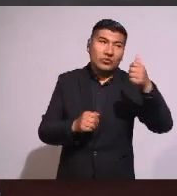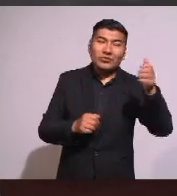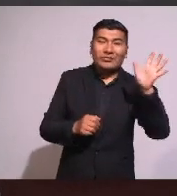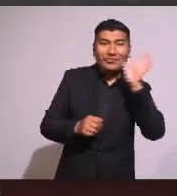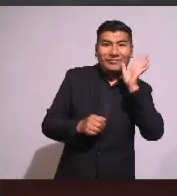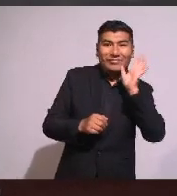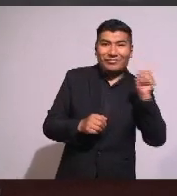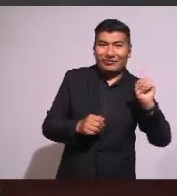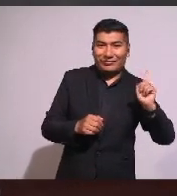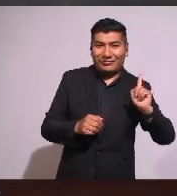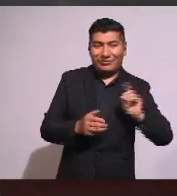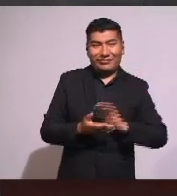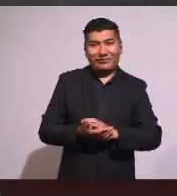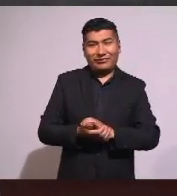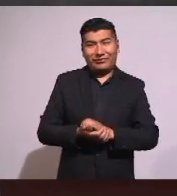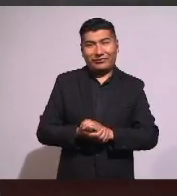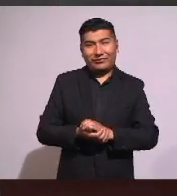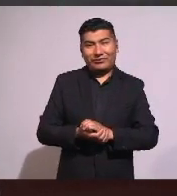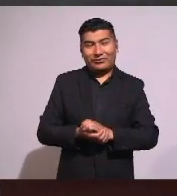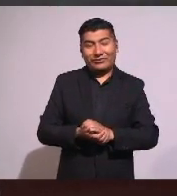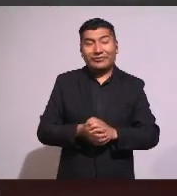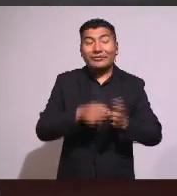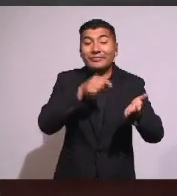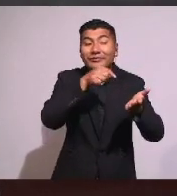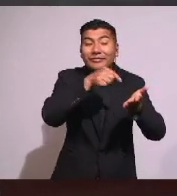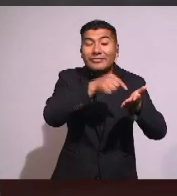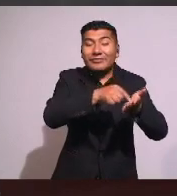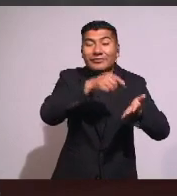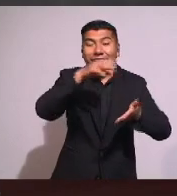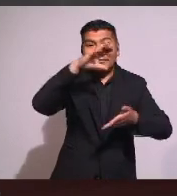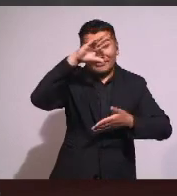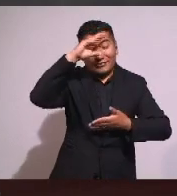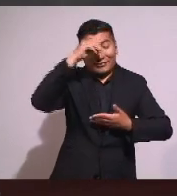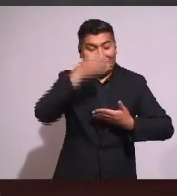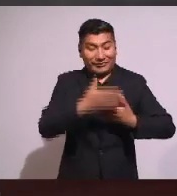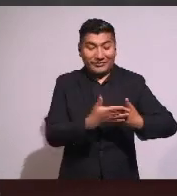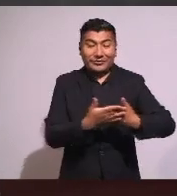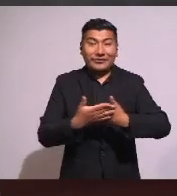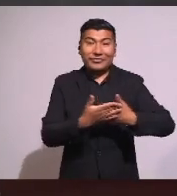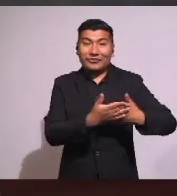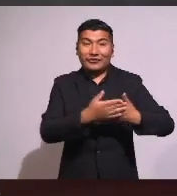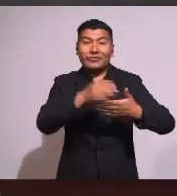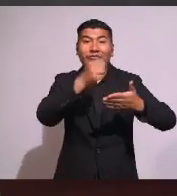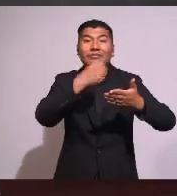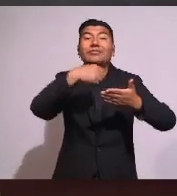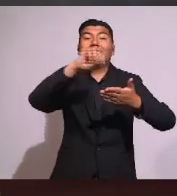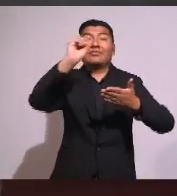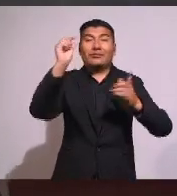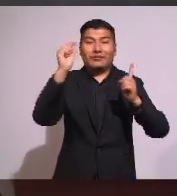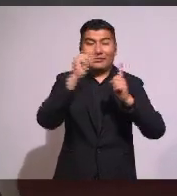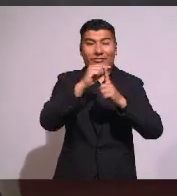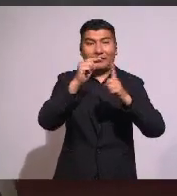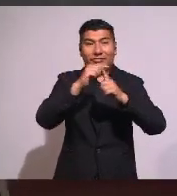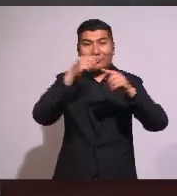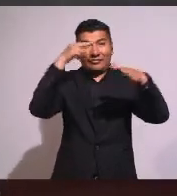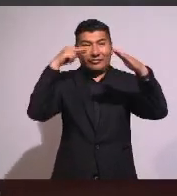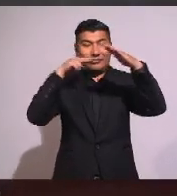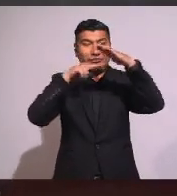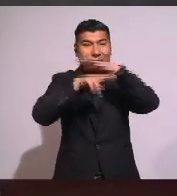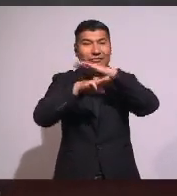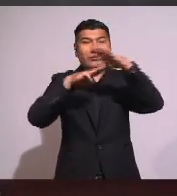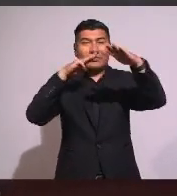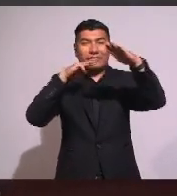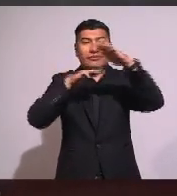madres, pues en este niño llega a cumplirse la palabra del profeta